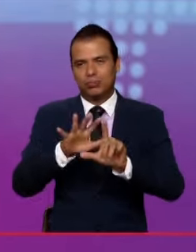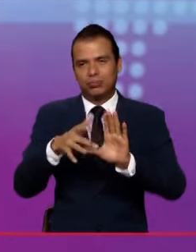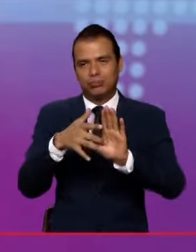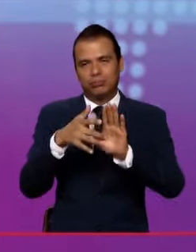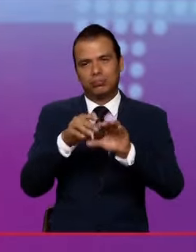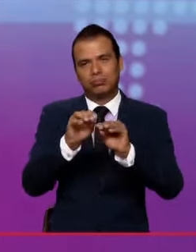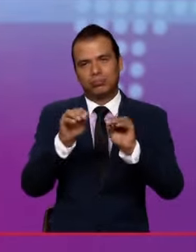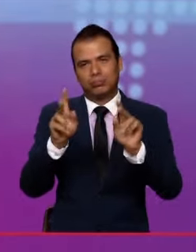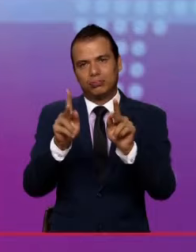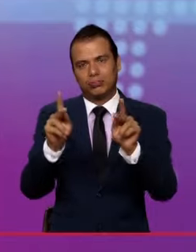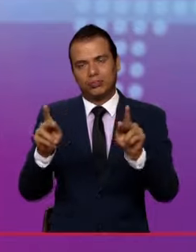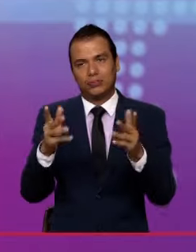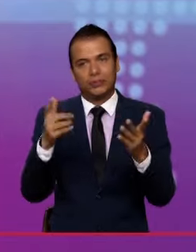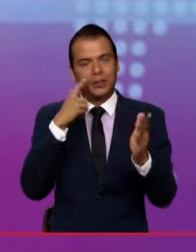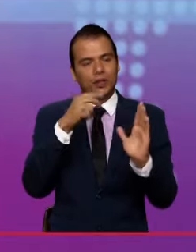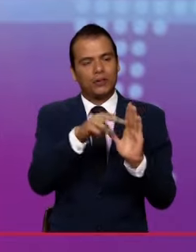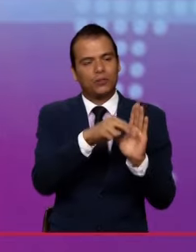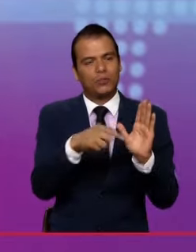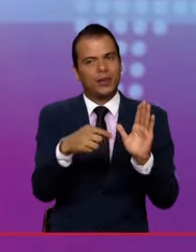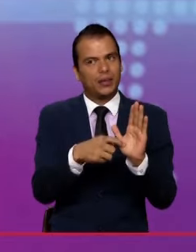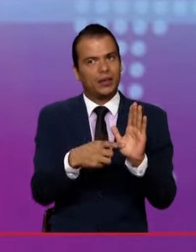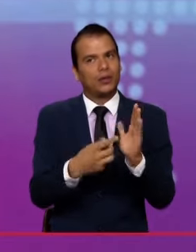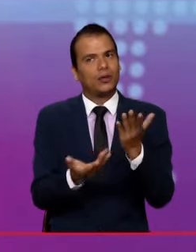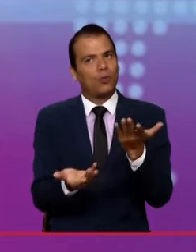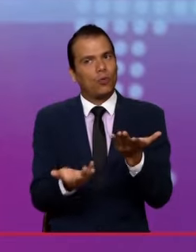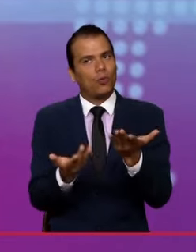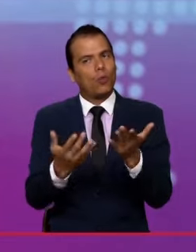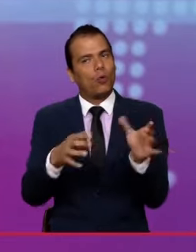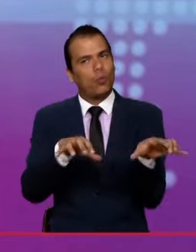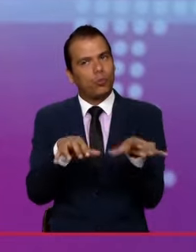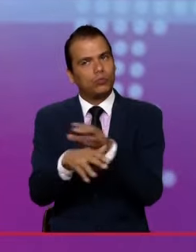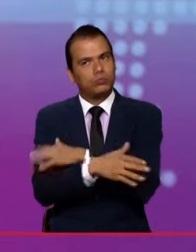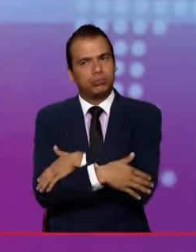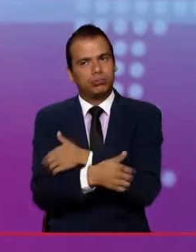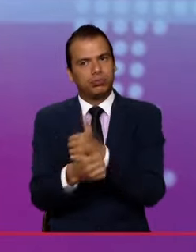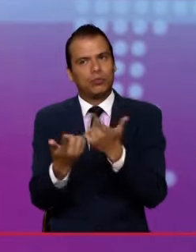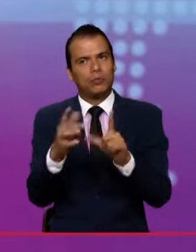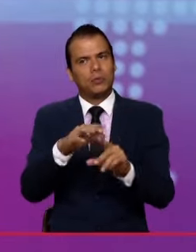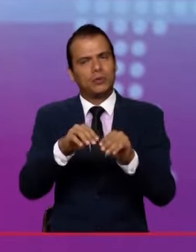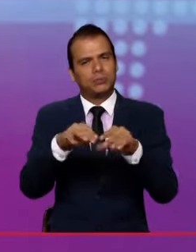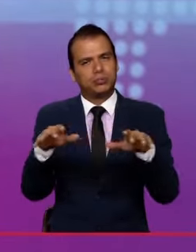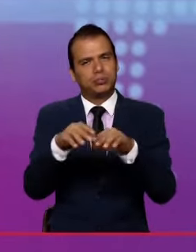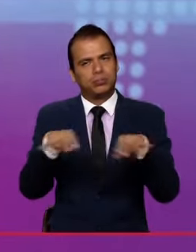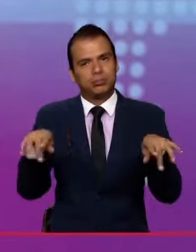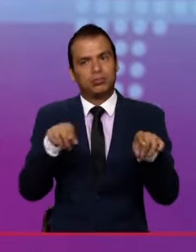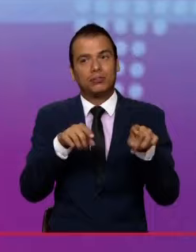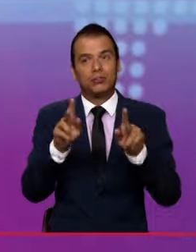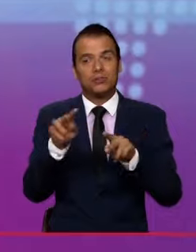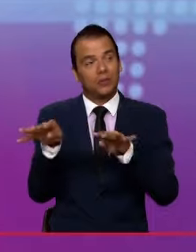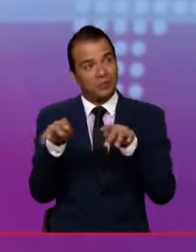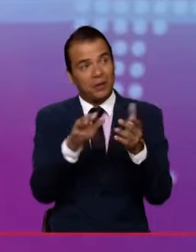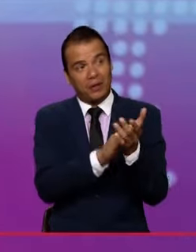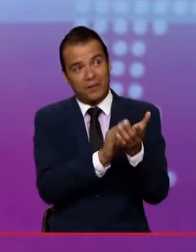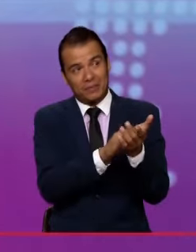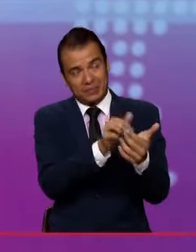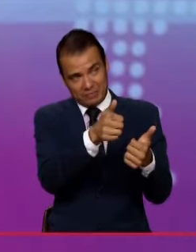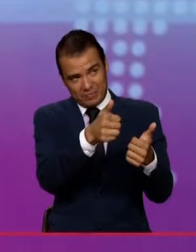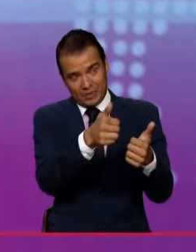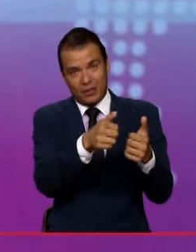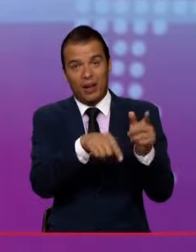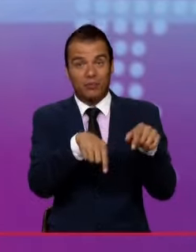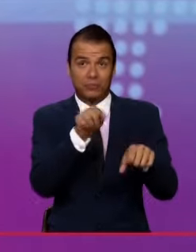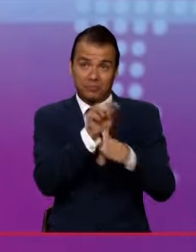calles, cuáles son las normas y cómo deben comportarse en las vías. Varios de sus videos ya son virales y en la calle o lo felicitan o lo